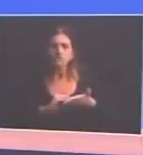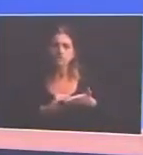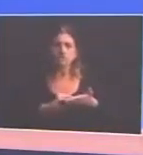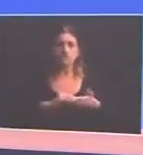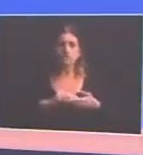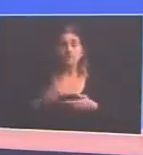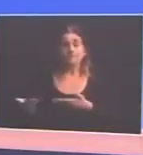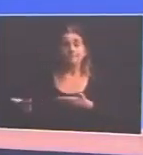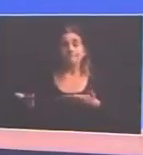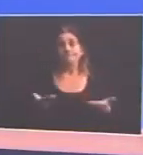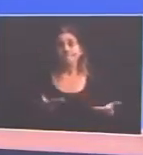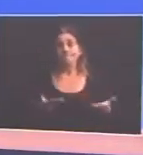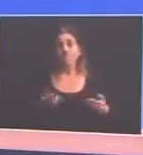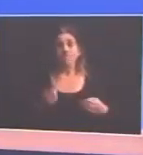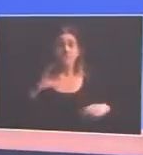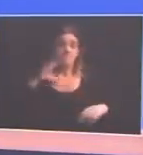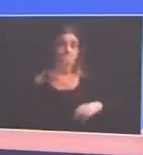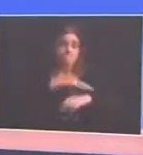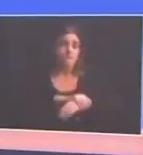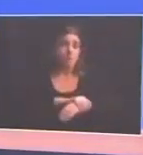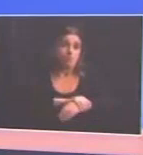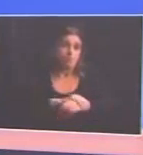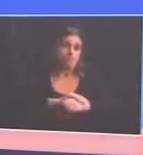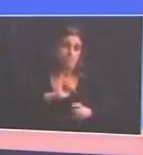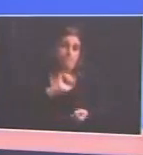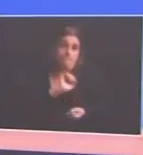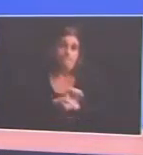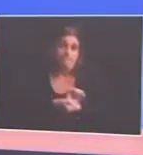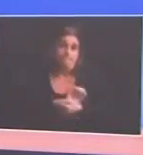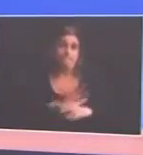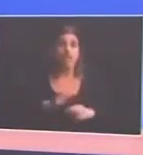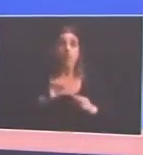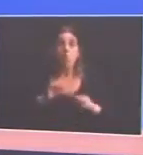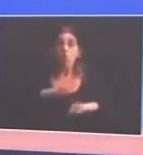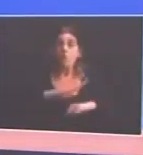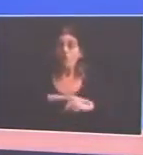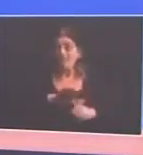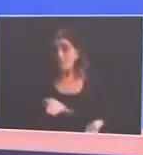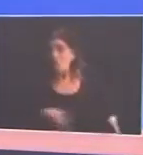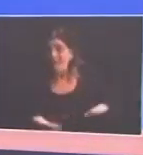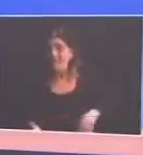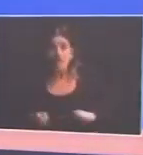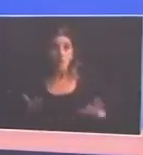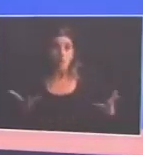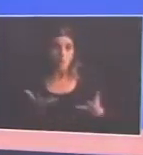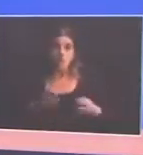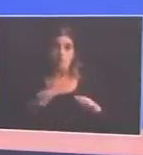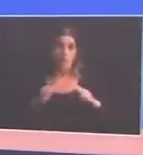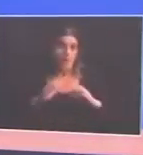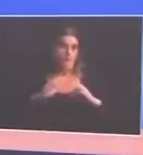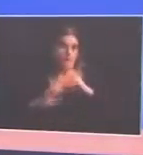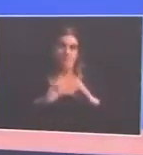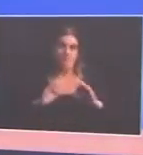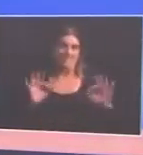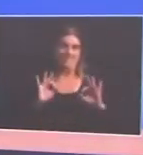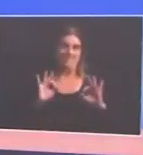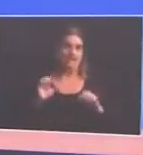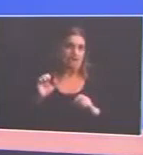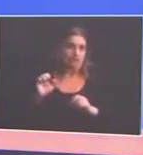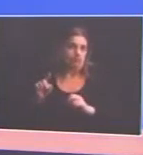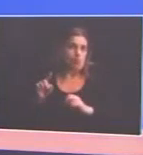6.816 personas, 16 argentinos le piden la residencia a Uruguay. Y miren lo que pasa en 2021. Llega a